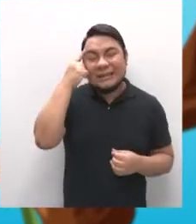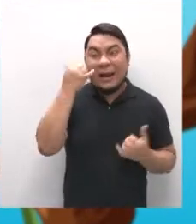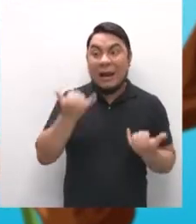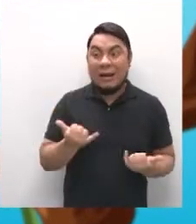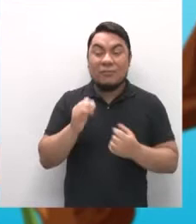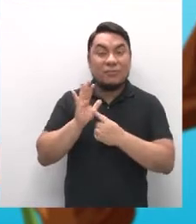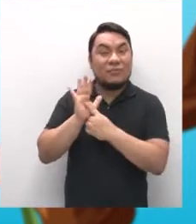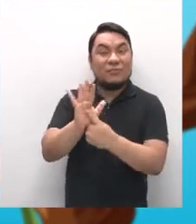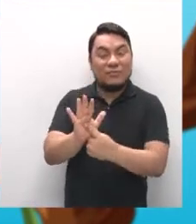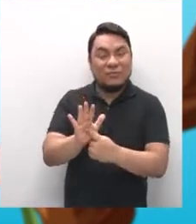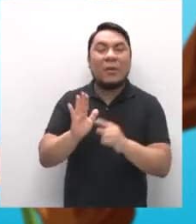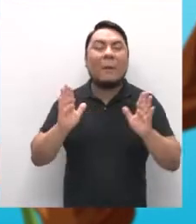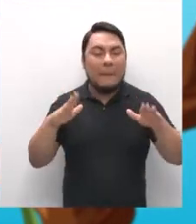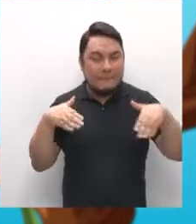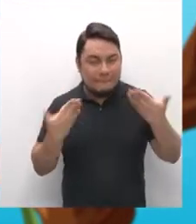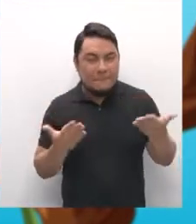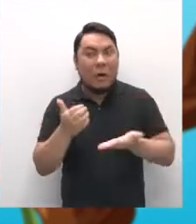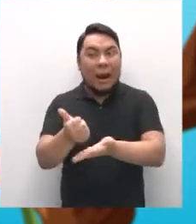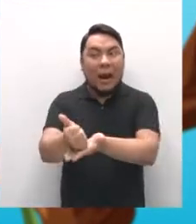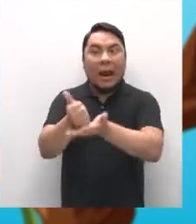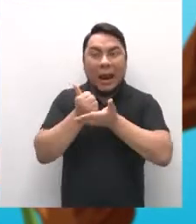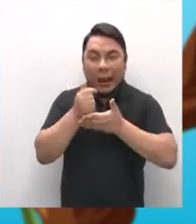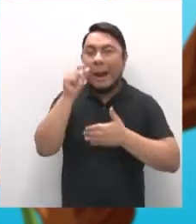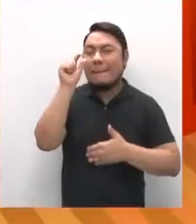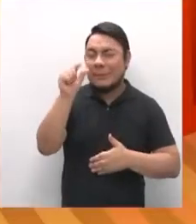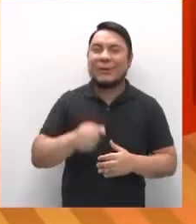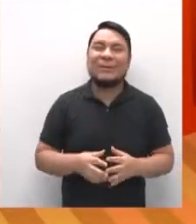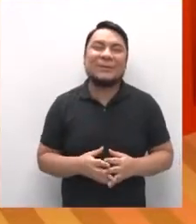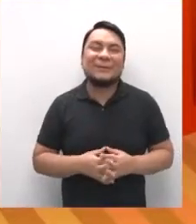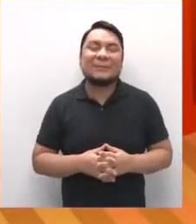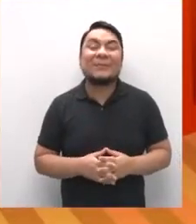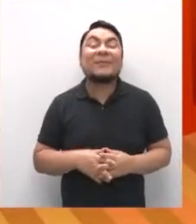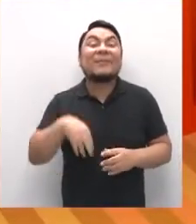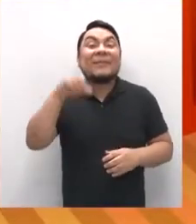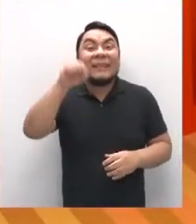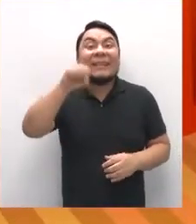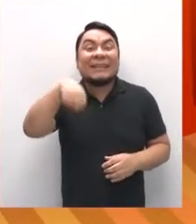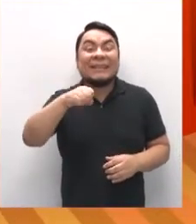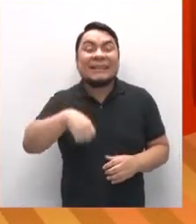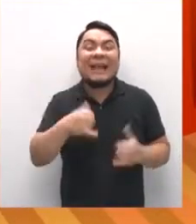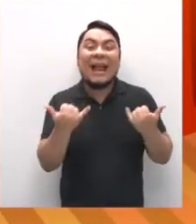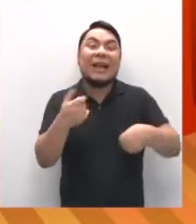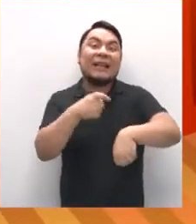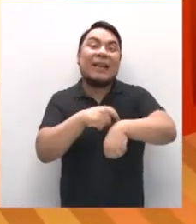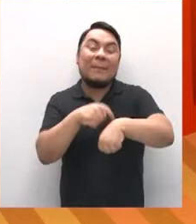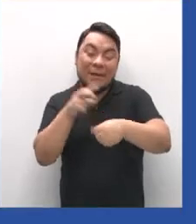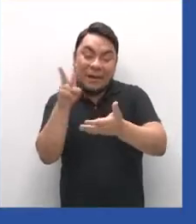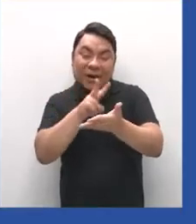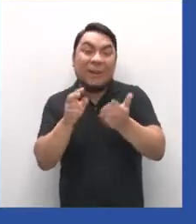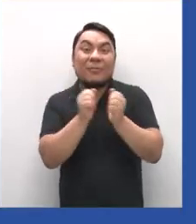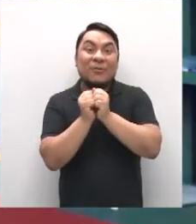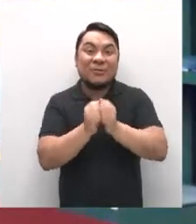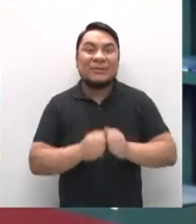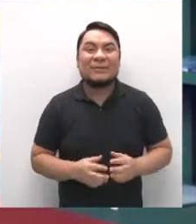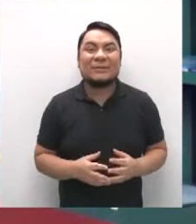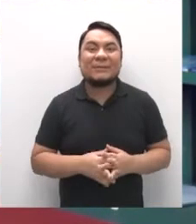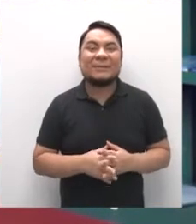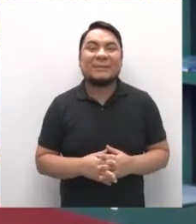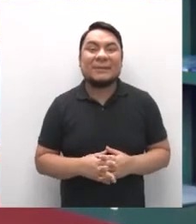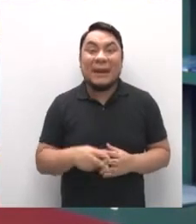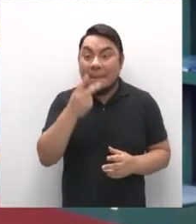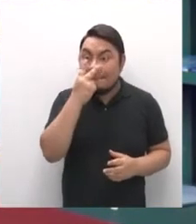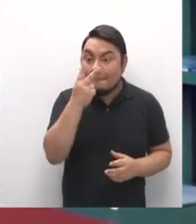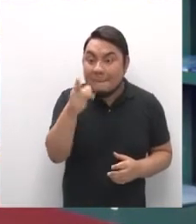veremos a continuación puede ayudarnos un poco. ¡Es cierto! ¡Es tiempo de leemos juntas! ¡Miren lo